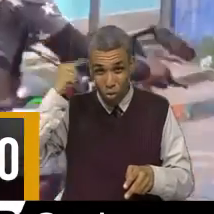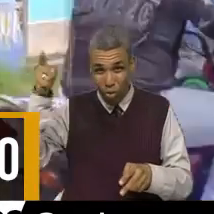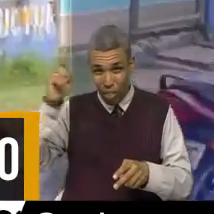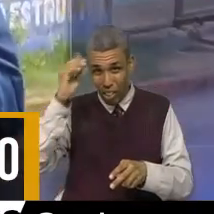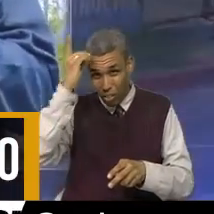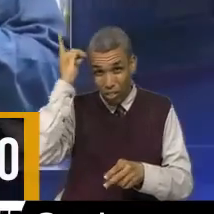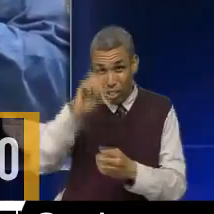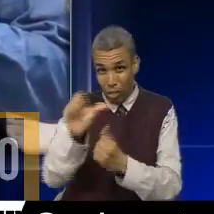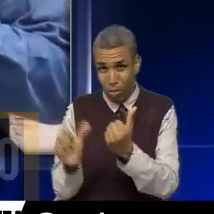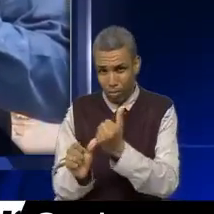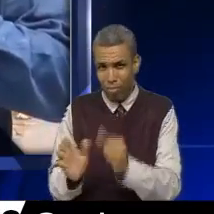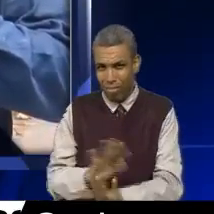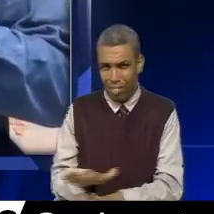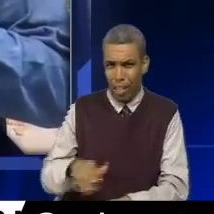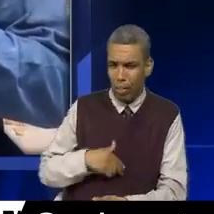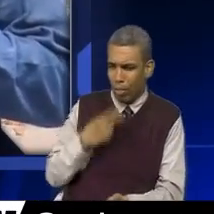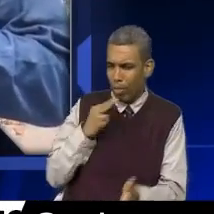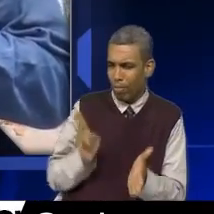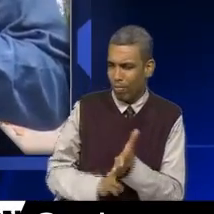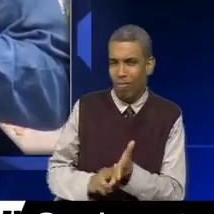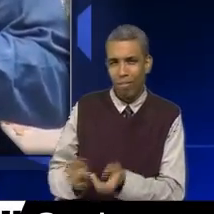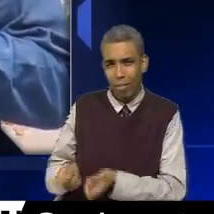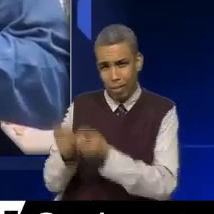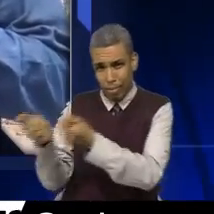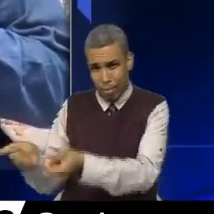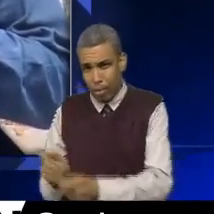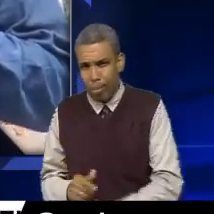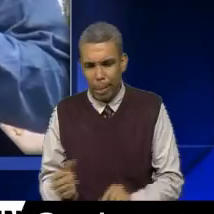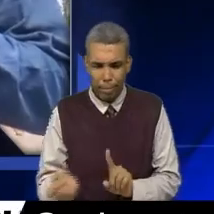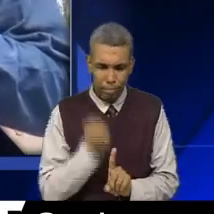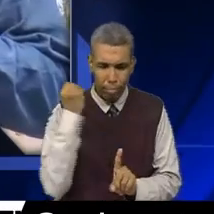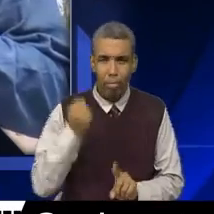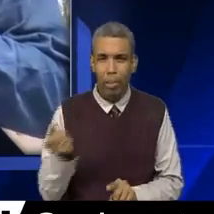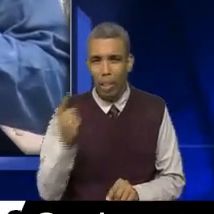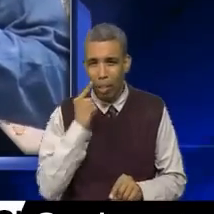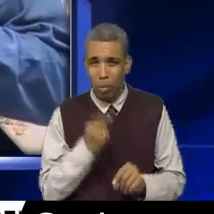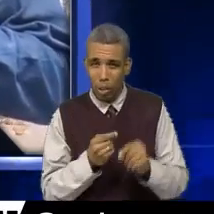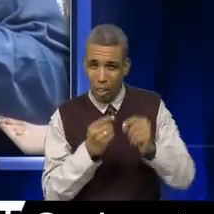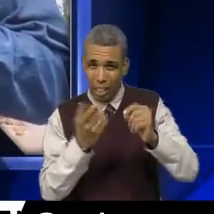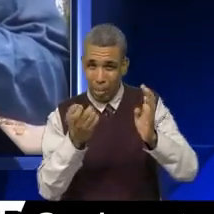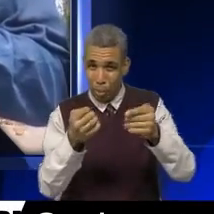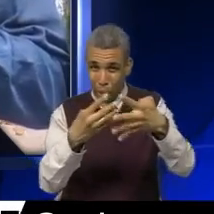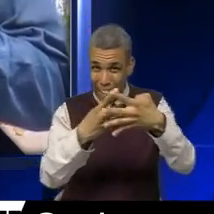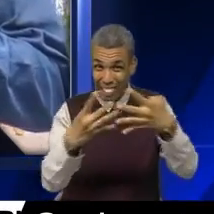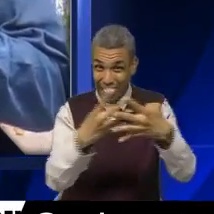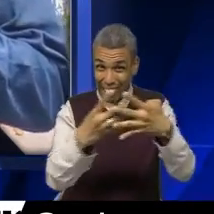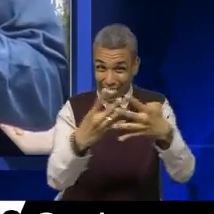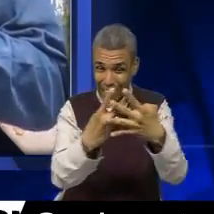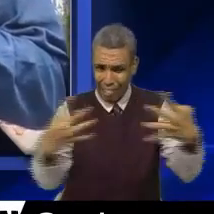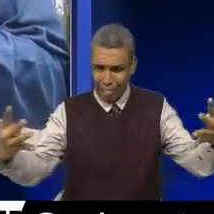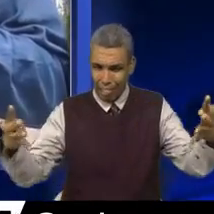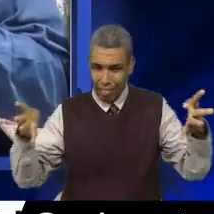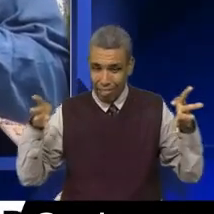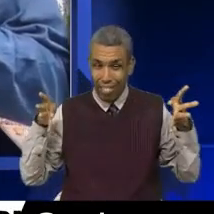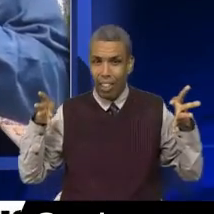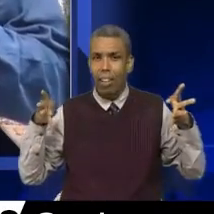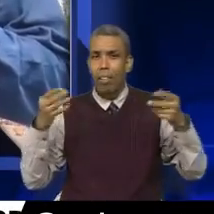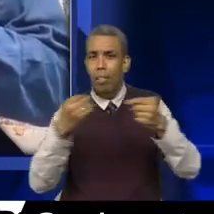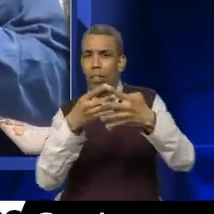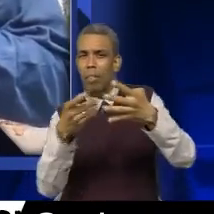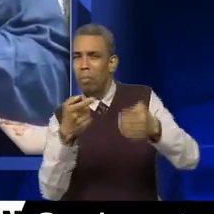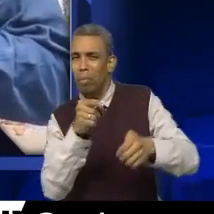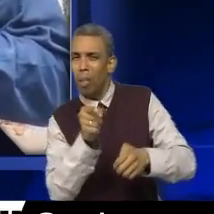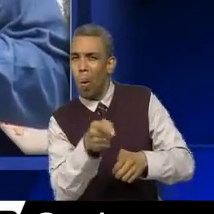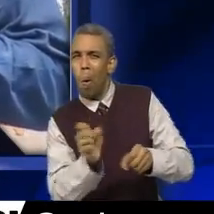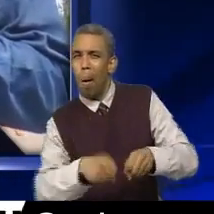metálica, la parte del mismo suelo para arreglar la estructura. Pero no hemos tenido respuesta